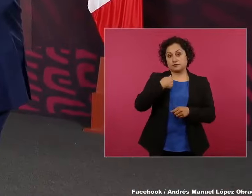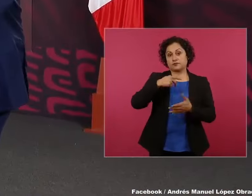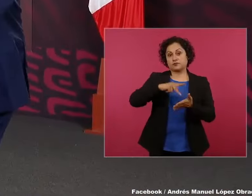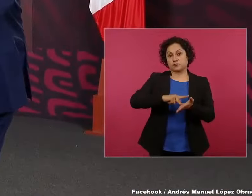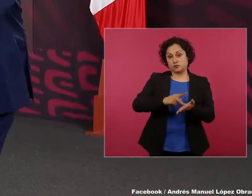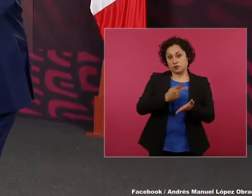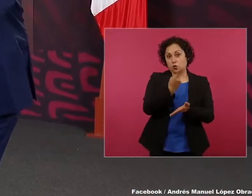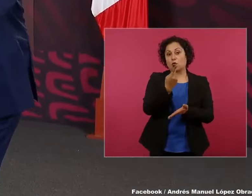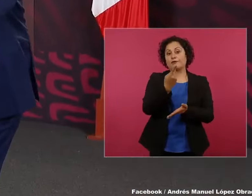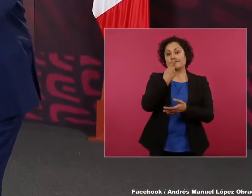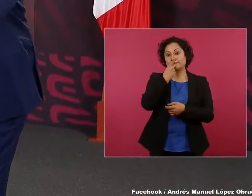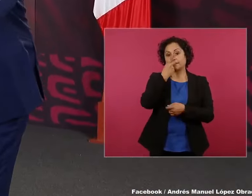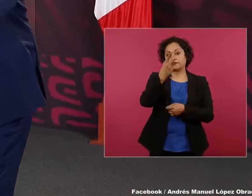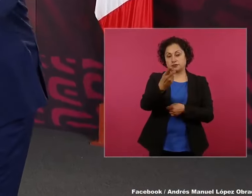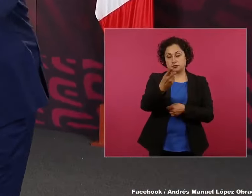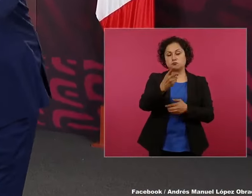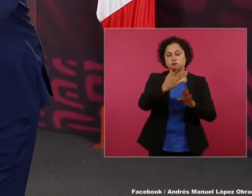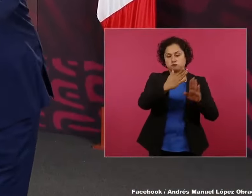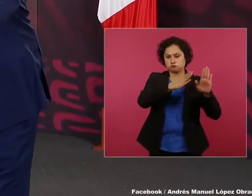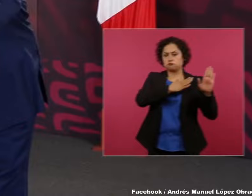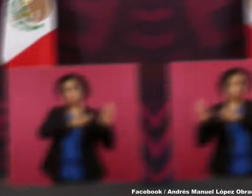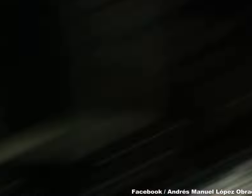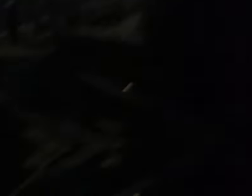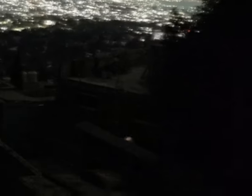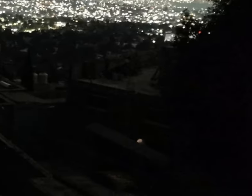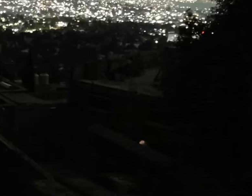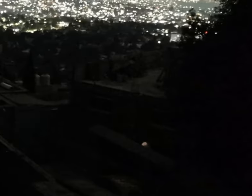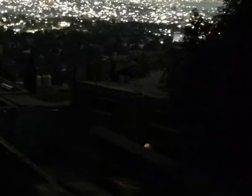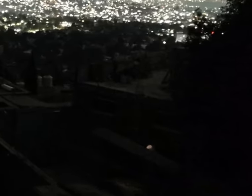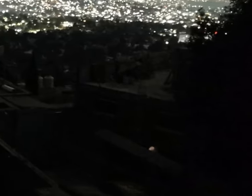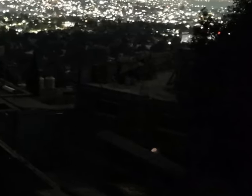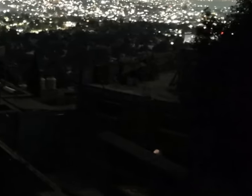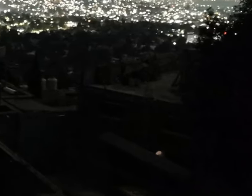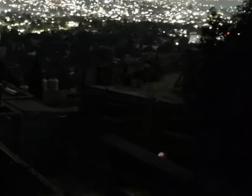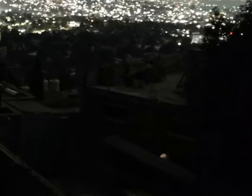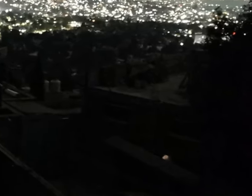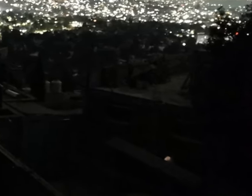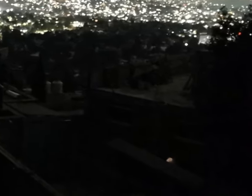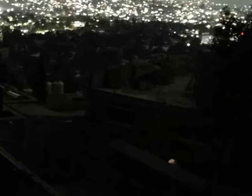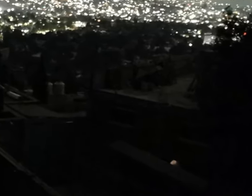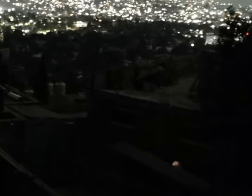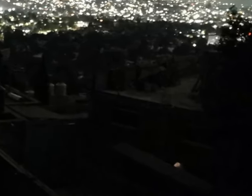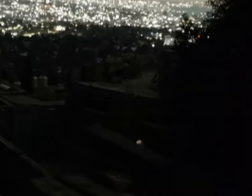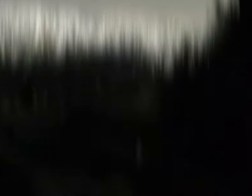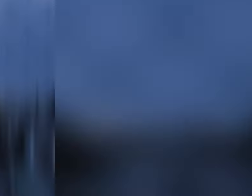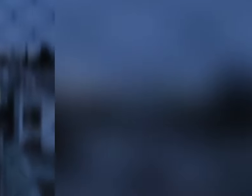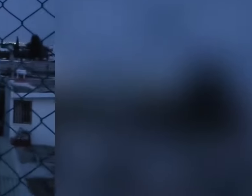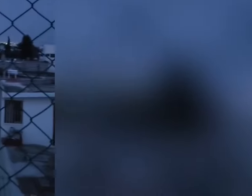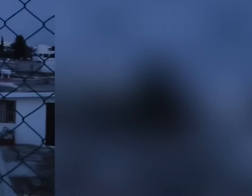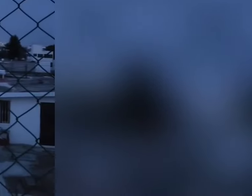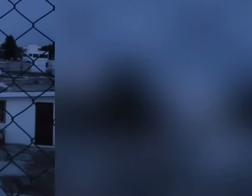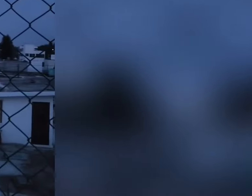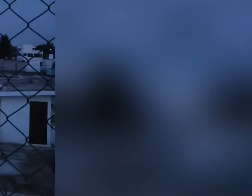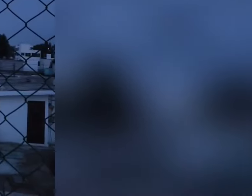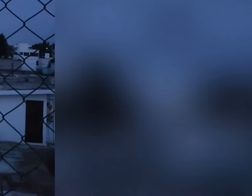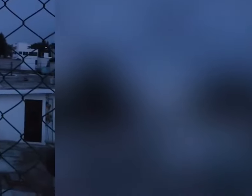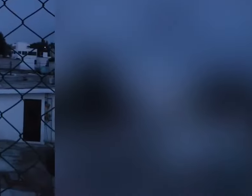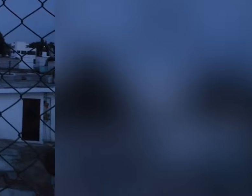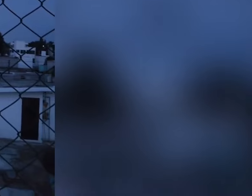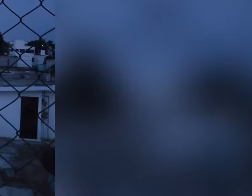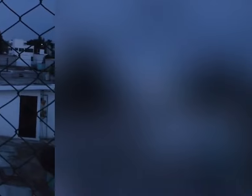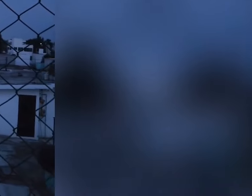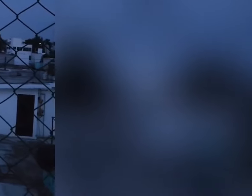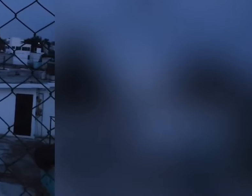Andrés Manuel López Obrador aseguró que existe la capacidad para generar energía eléctrica ante los apagones que hubo la tarde-noche del